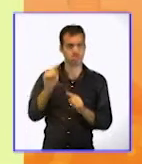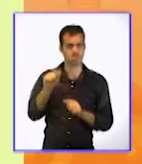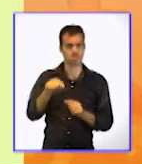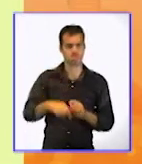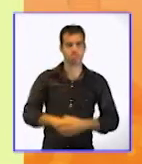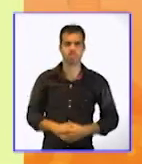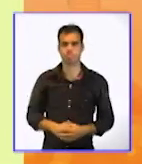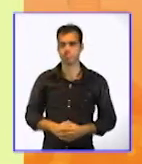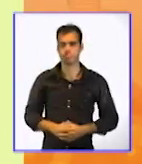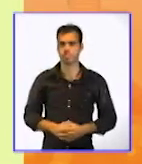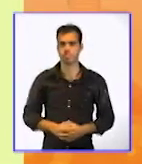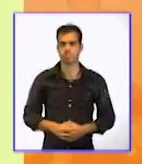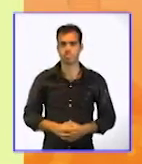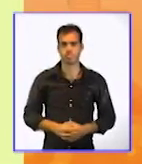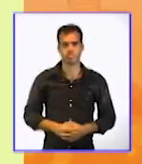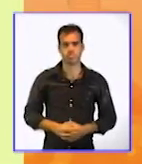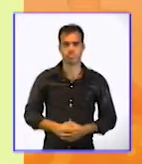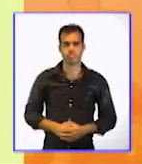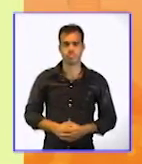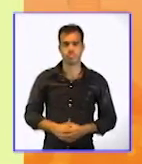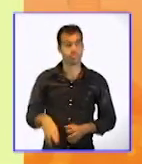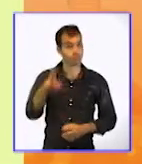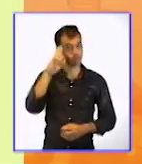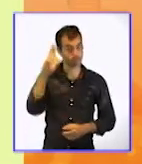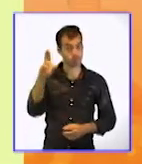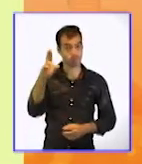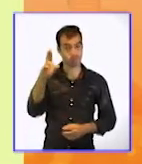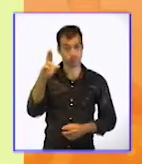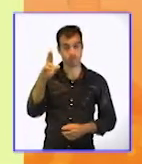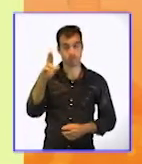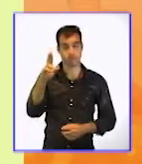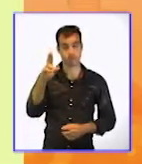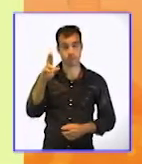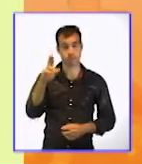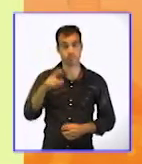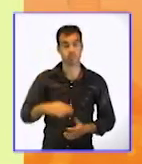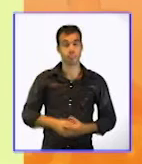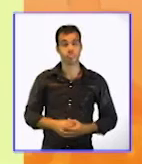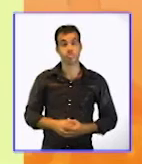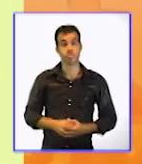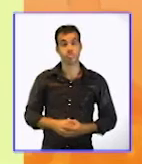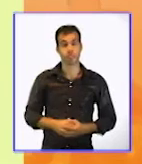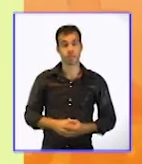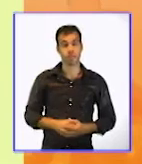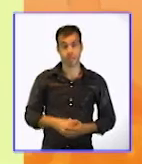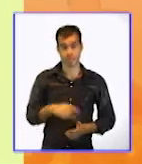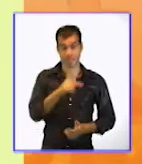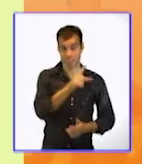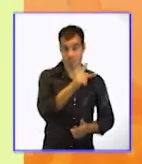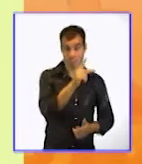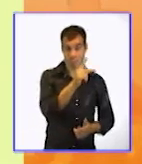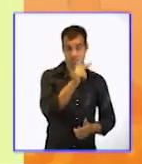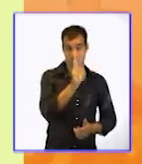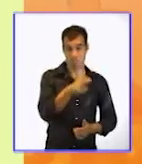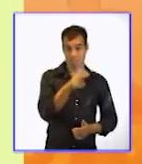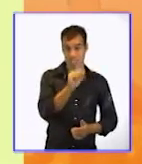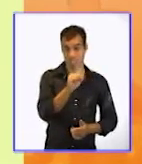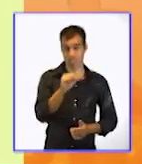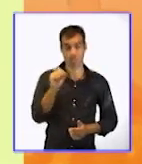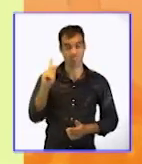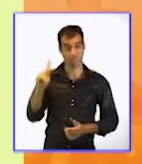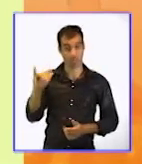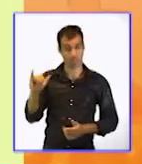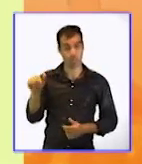este equilibrio químico. Ahora, recordar al igual que en la KI se van a elevar